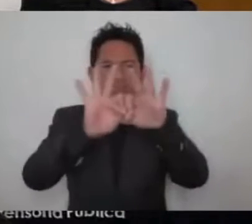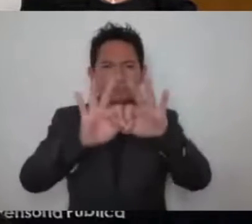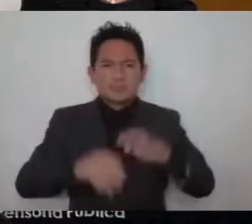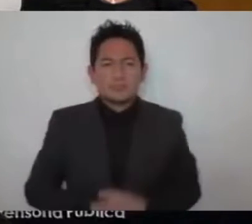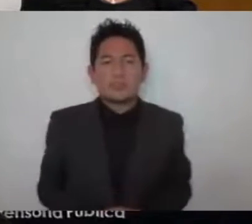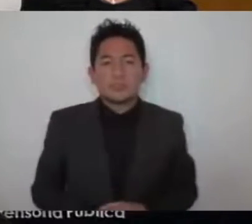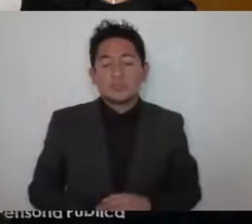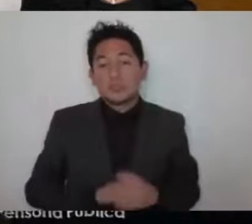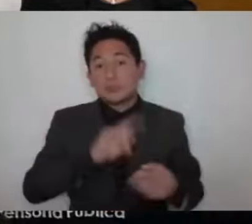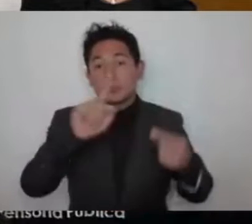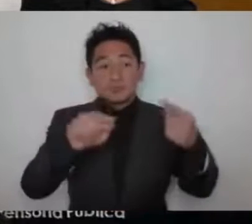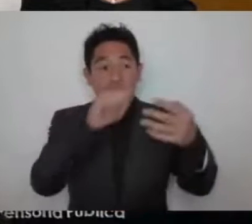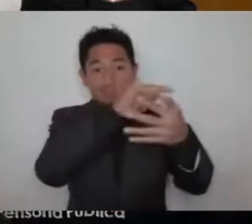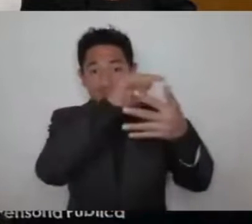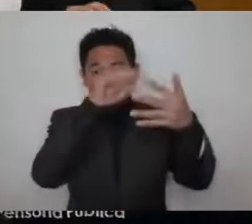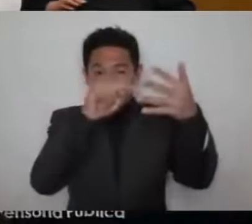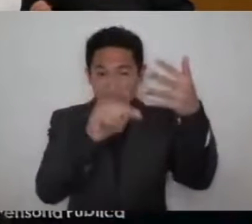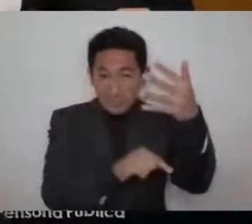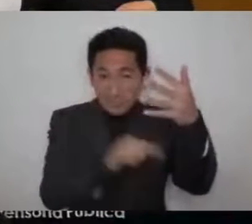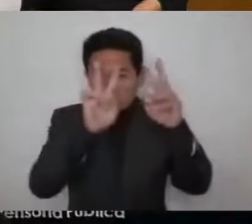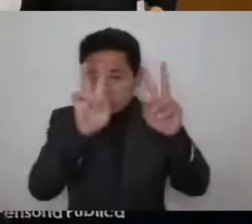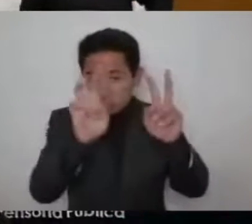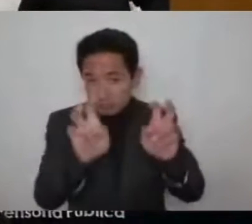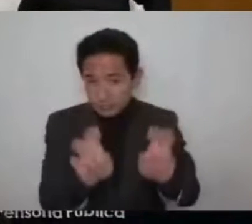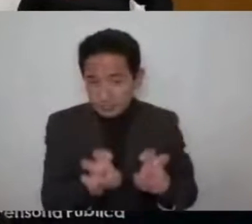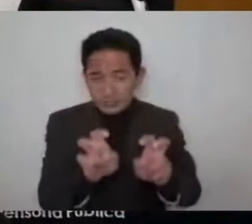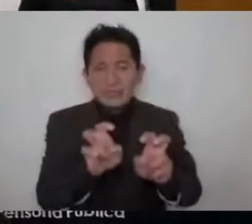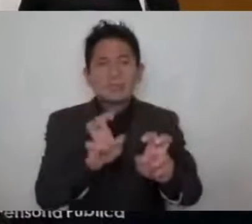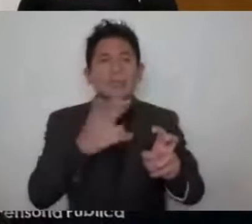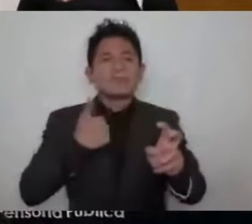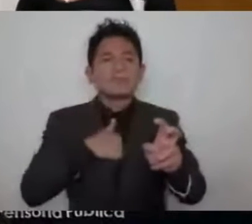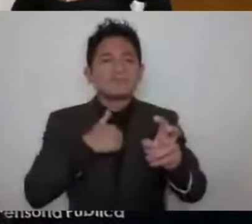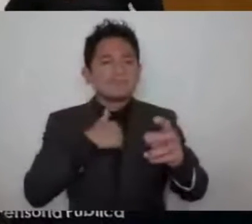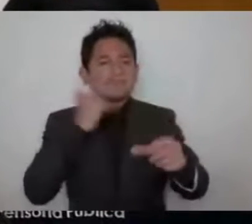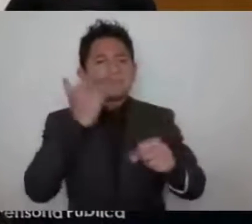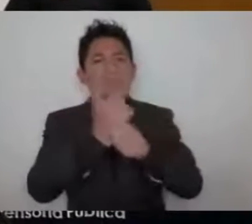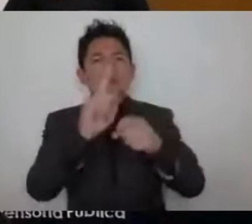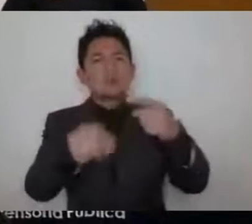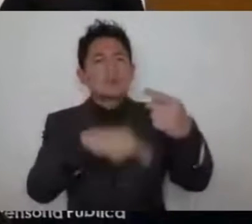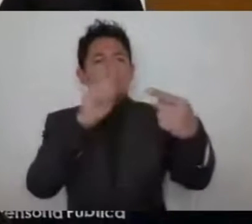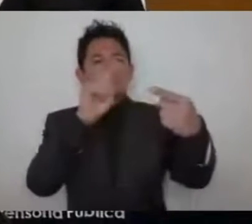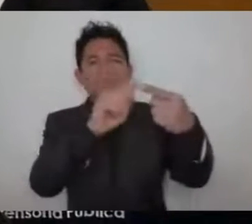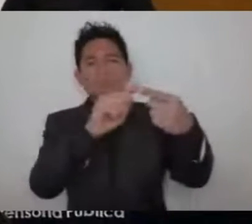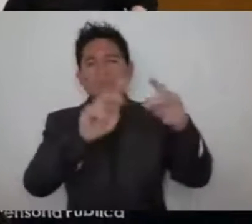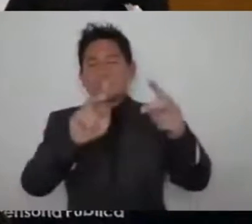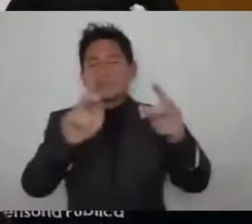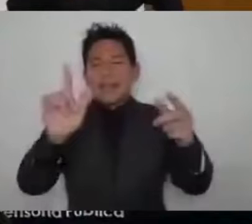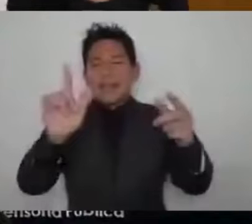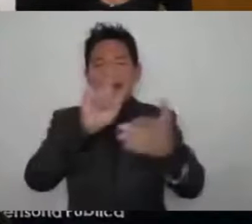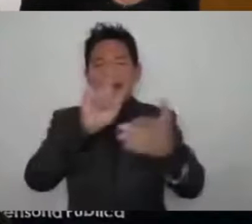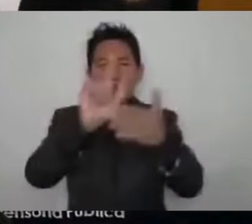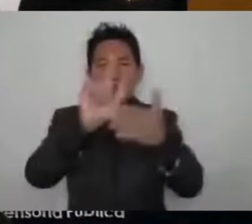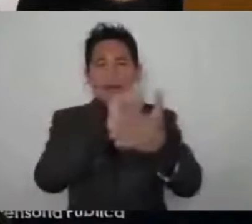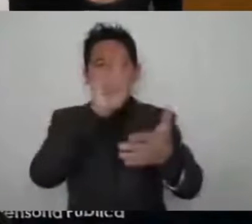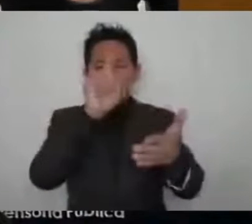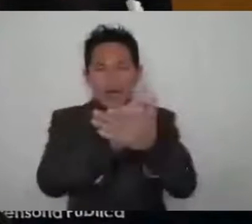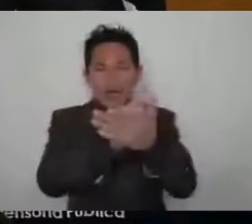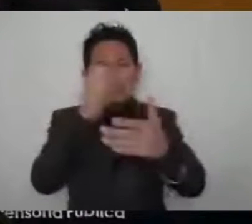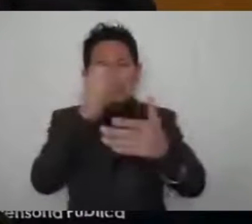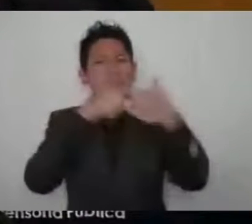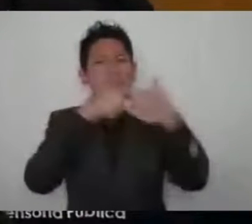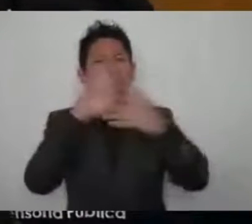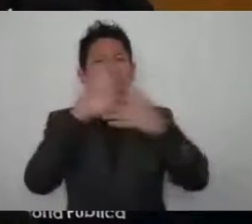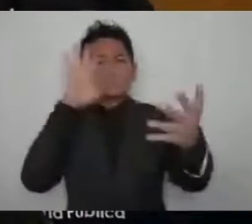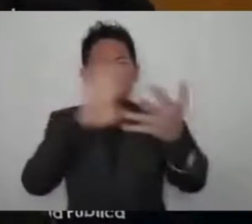poquito para después Ahorita quiero seguirme centrando en el proceso Una vez que se establecieron Cuáles eran los temas más